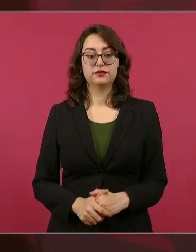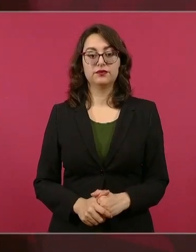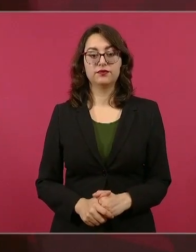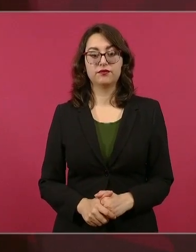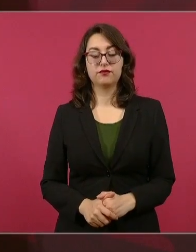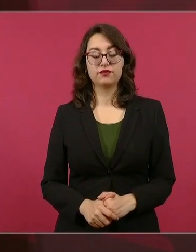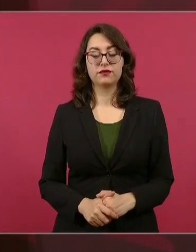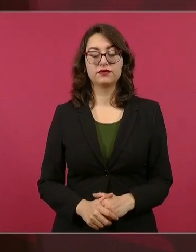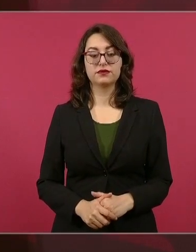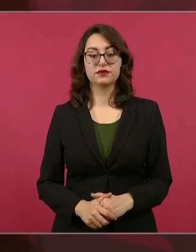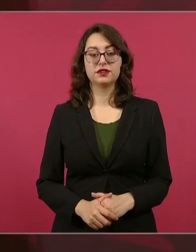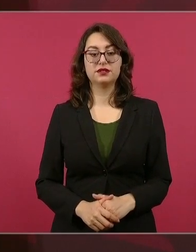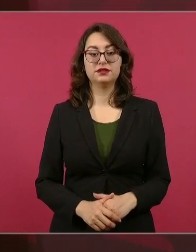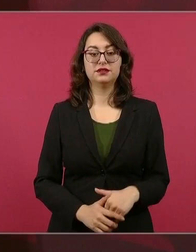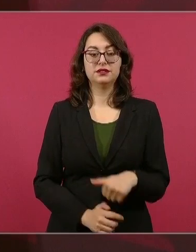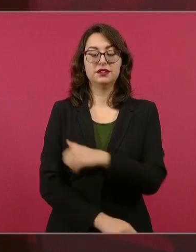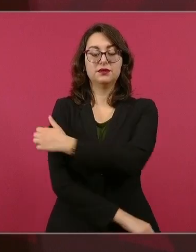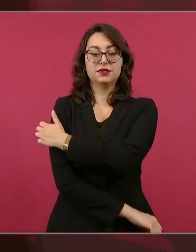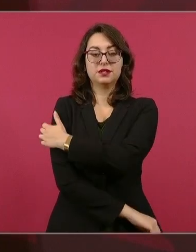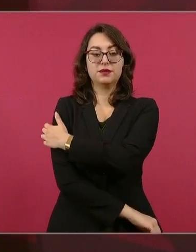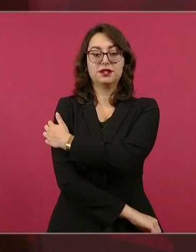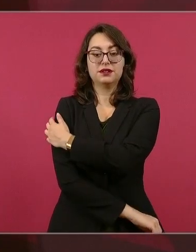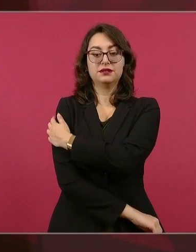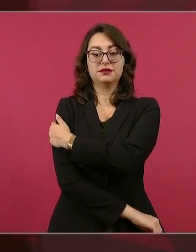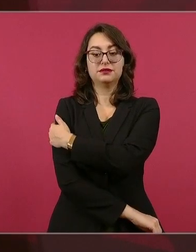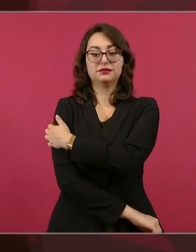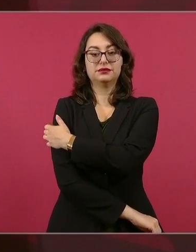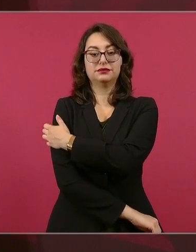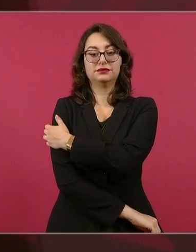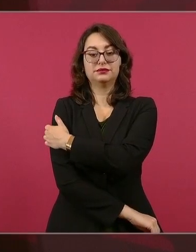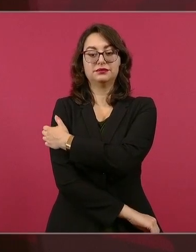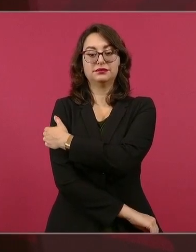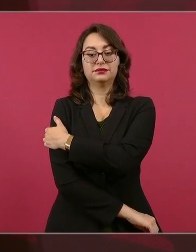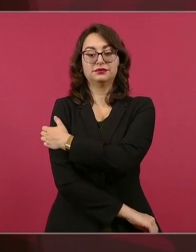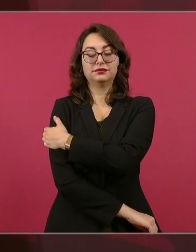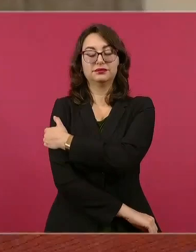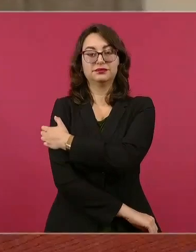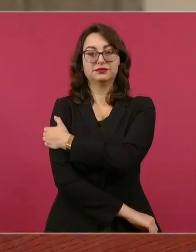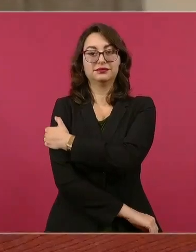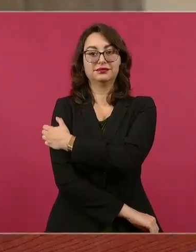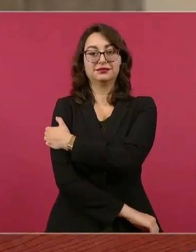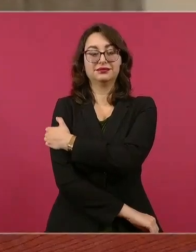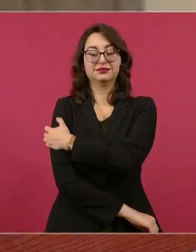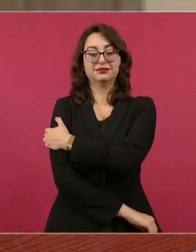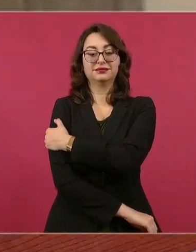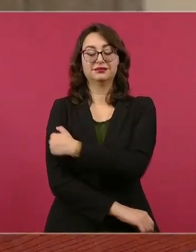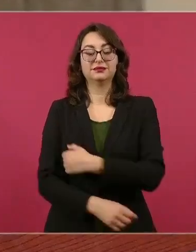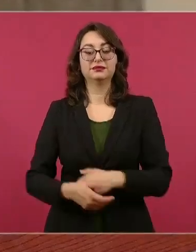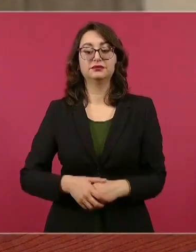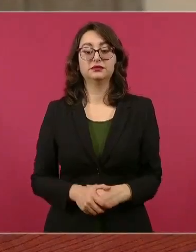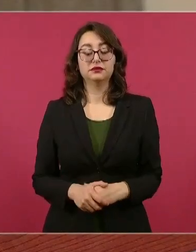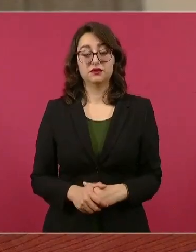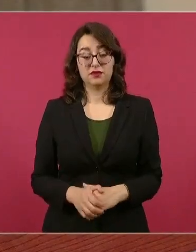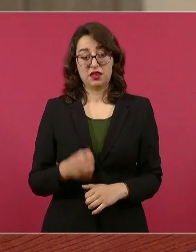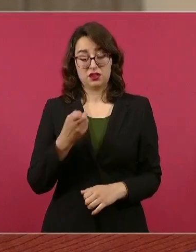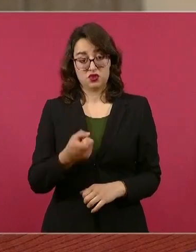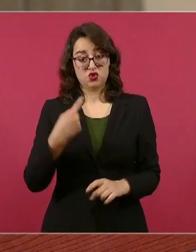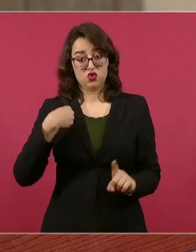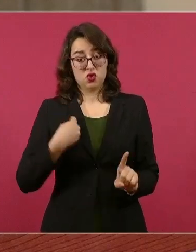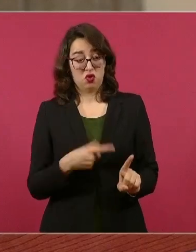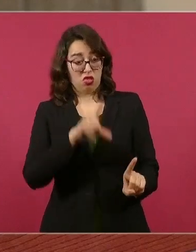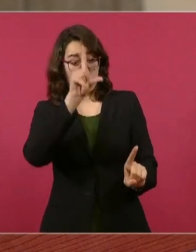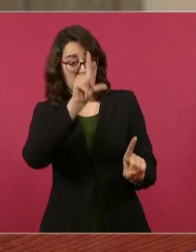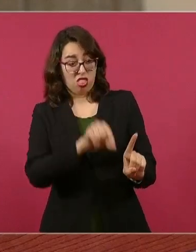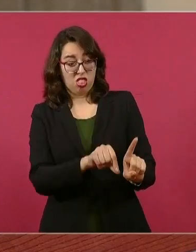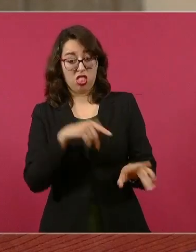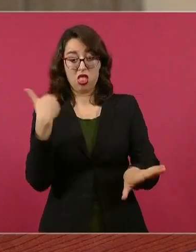Señalar estas contradicciones y mitos en torno a Delfina no es clasismo, es